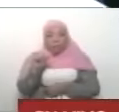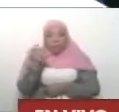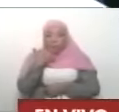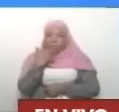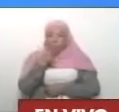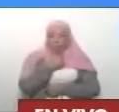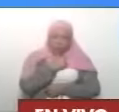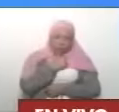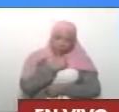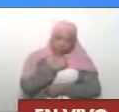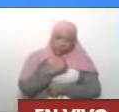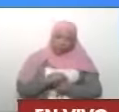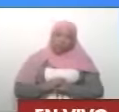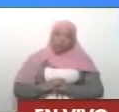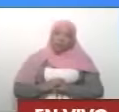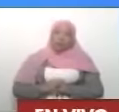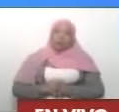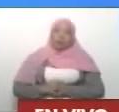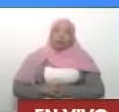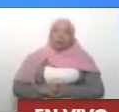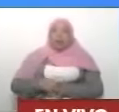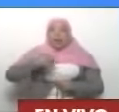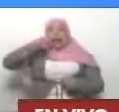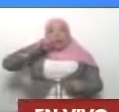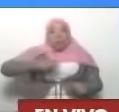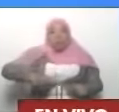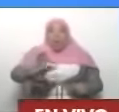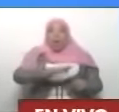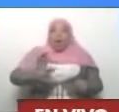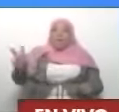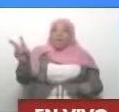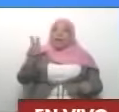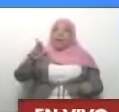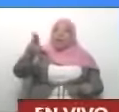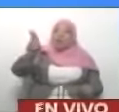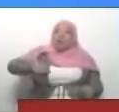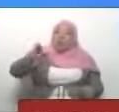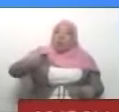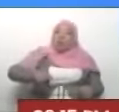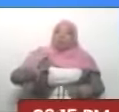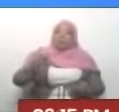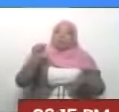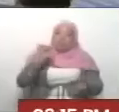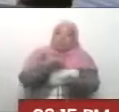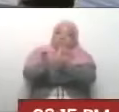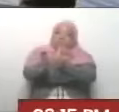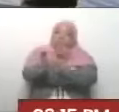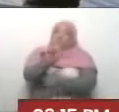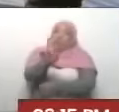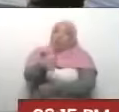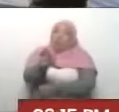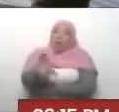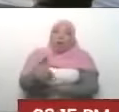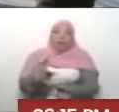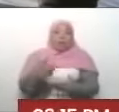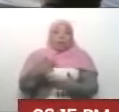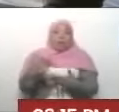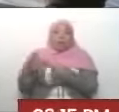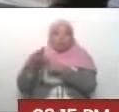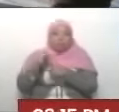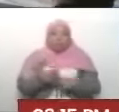una constante histórica, que el pueblo venezolano nunca se dejó esclavizar, nunca se dejó de